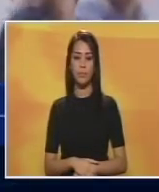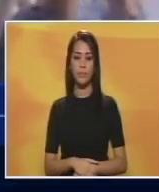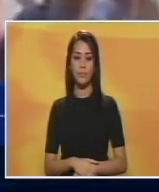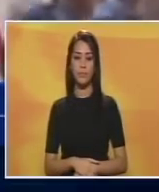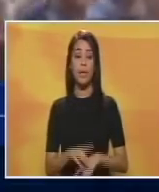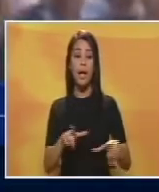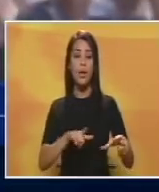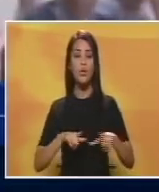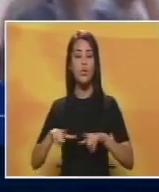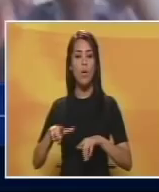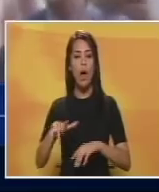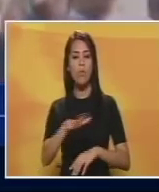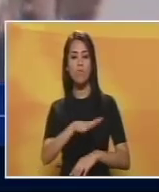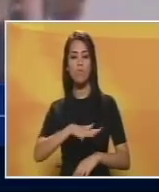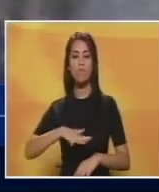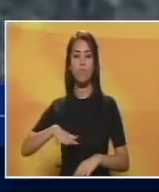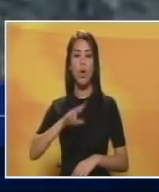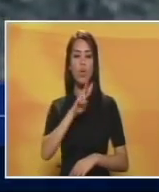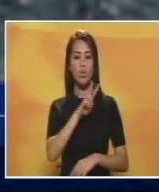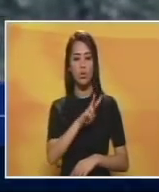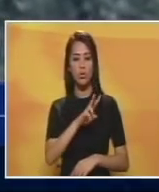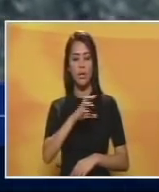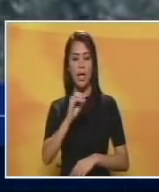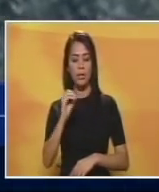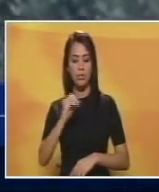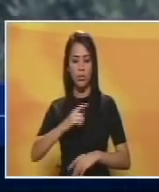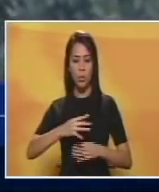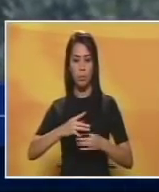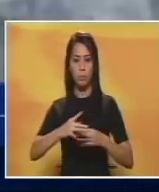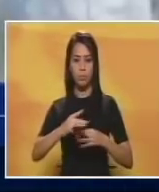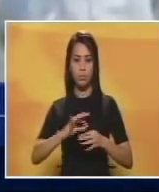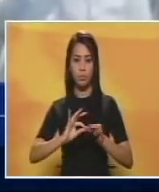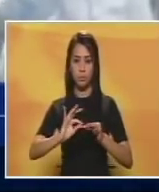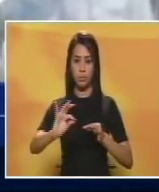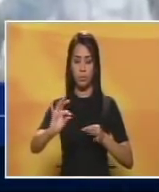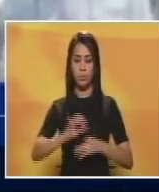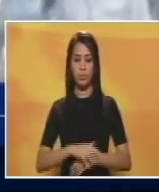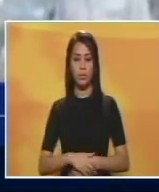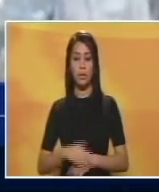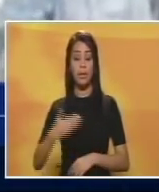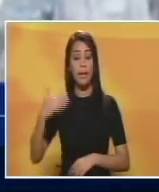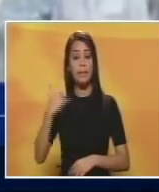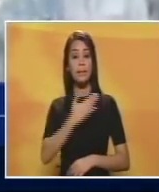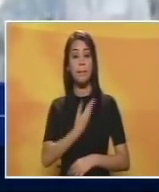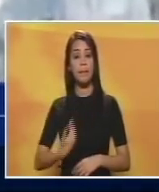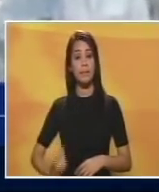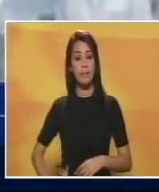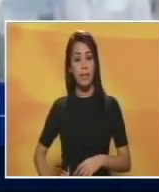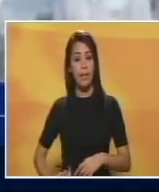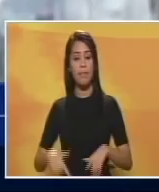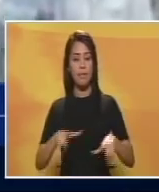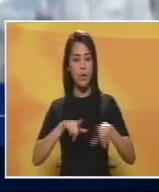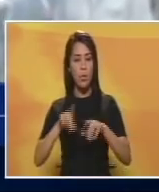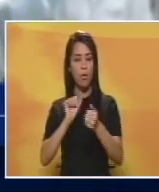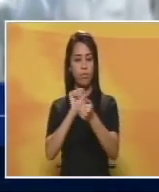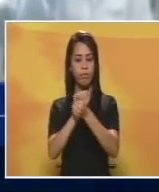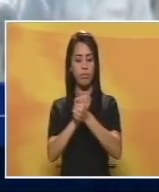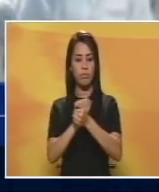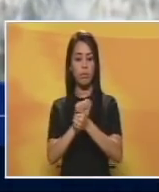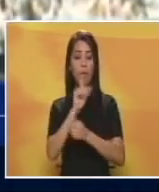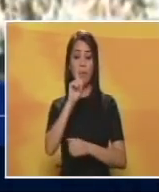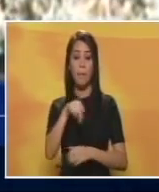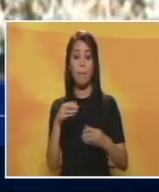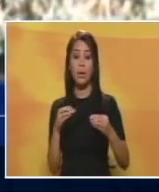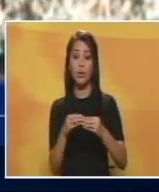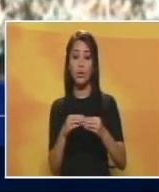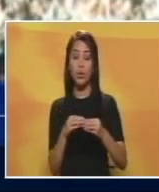tendrá lugar en un campamento montado a unos 200 metros del edificio policial en el que el exmandatario está detenido. Por otra parte, el partido también